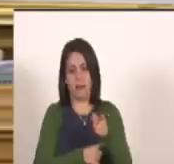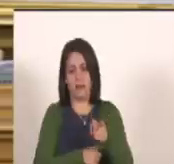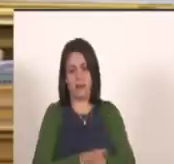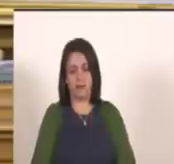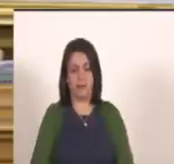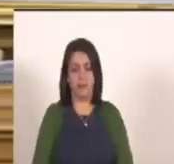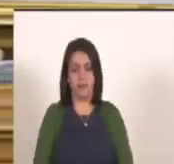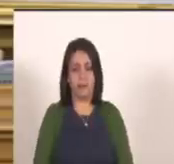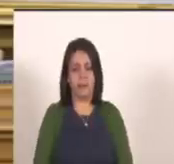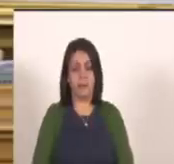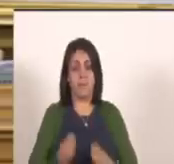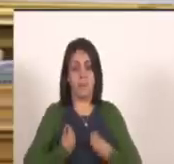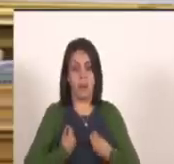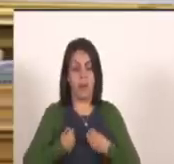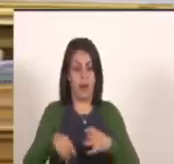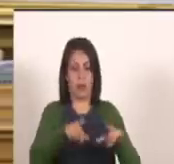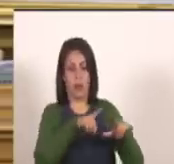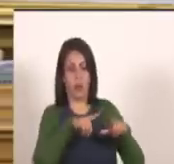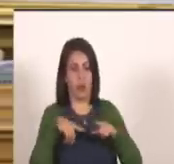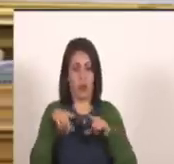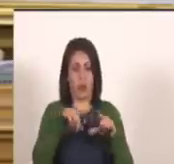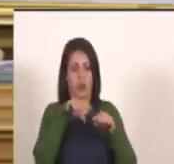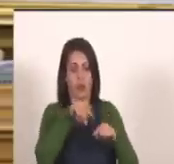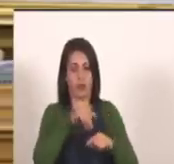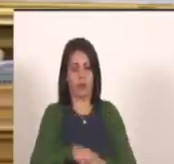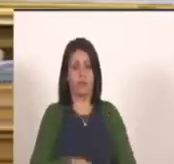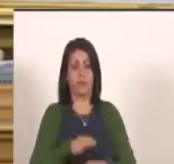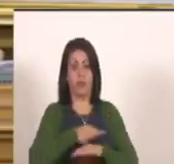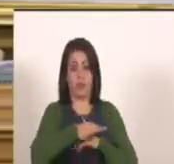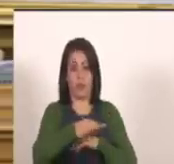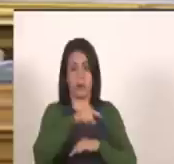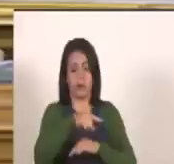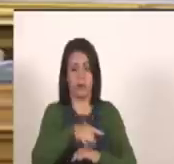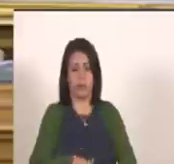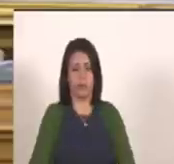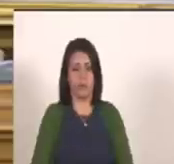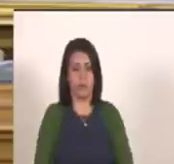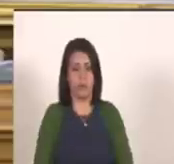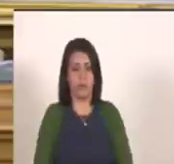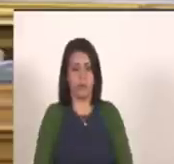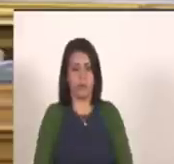que habitaban una zona de ese municipio.